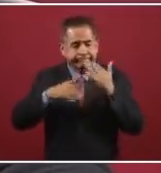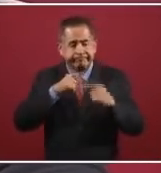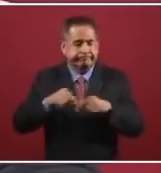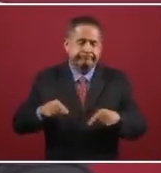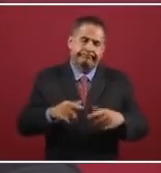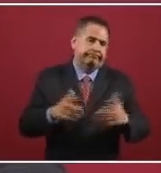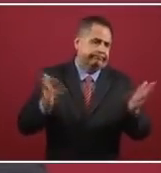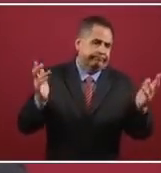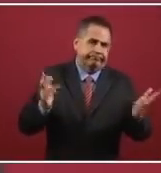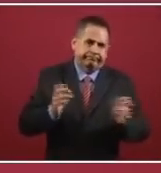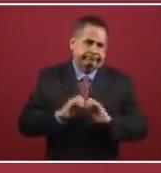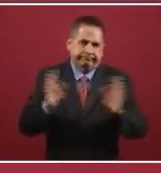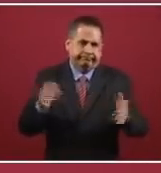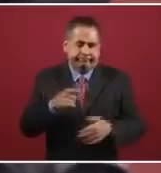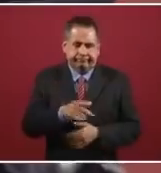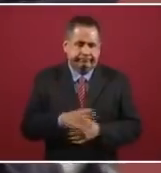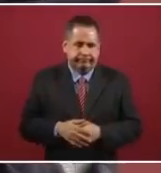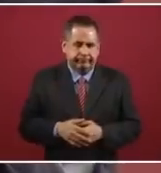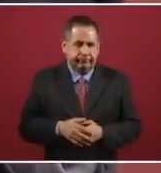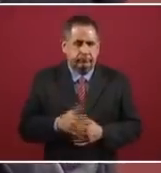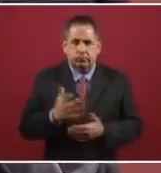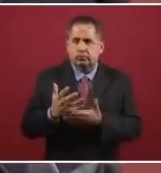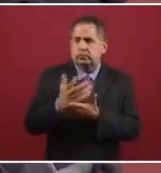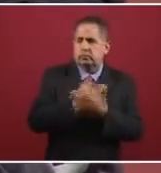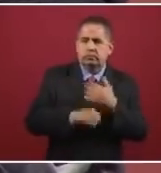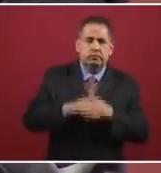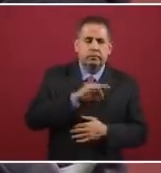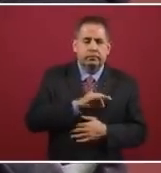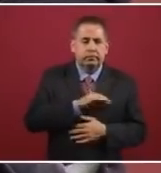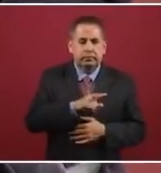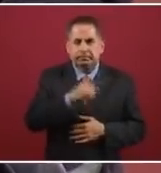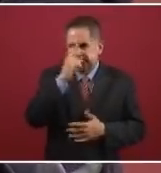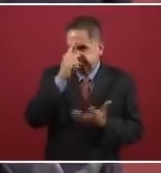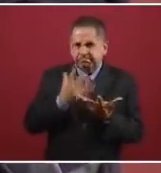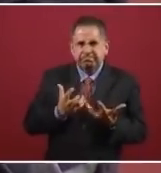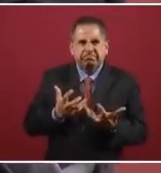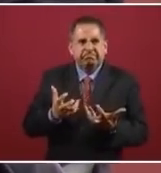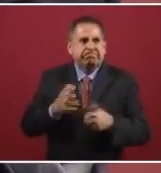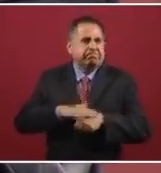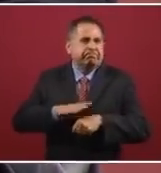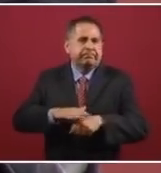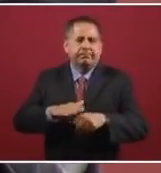pues no era esa utilidad lo que buscaban.